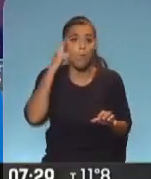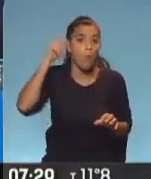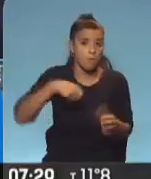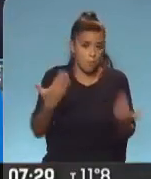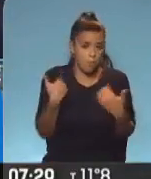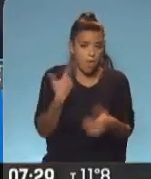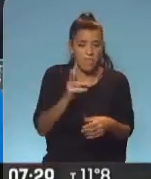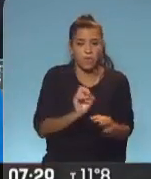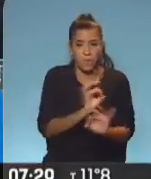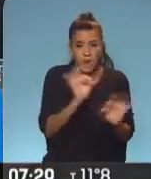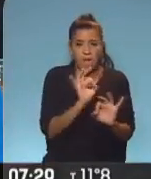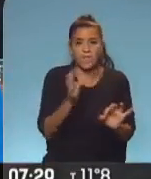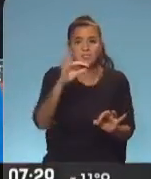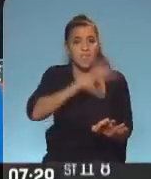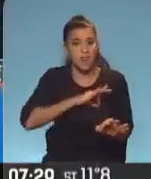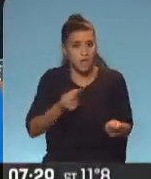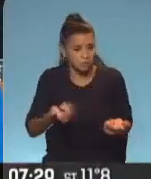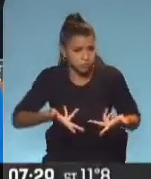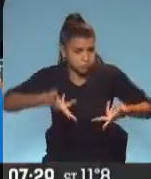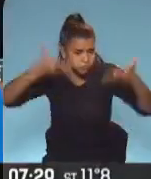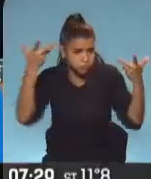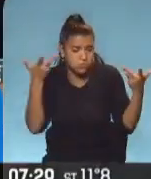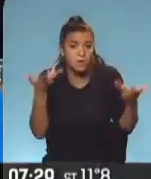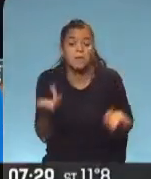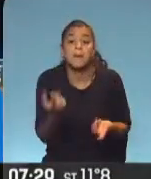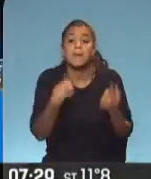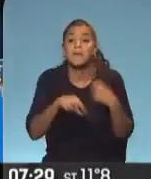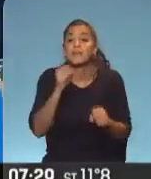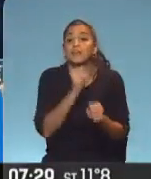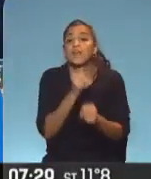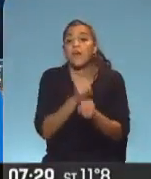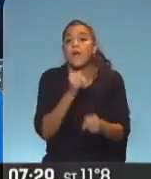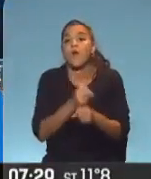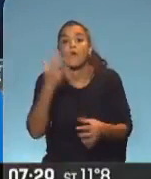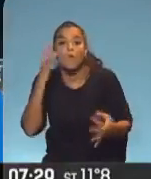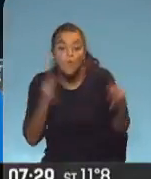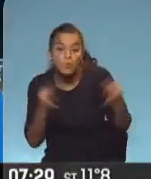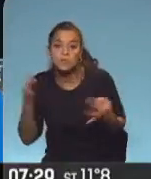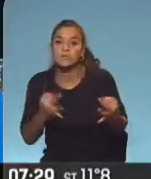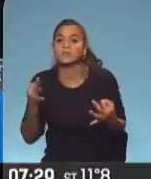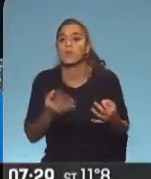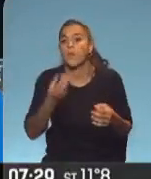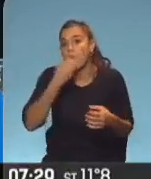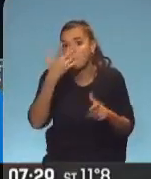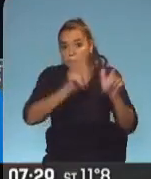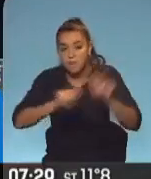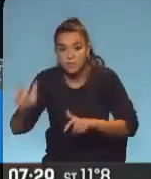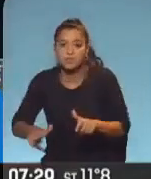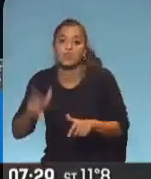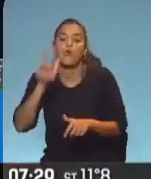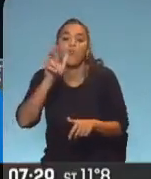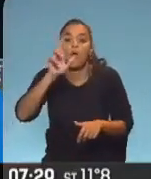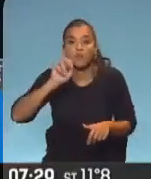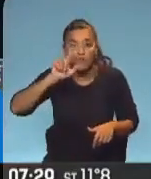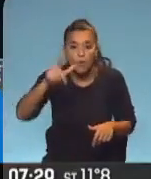sin cobrar con salarios que son realmente importantes, pero el trabajador de justicia, que como cualquier ciudadano cumple una función,